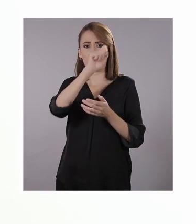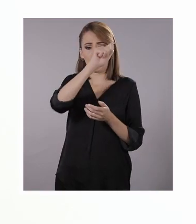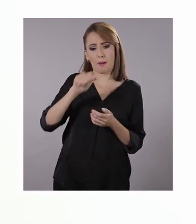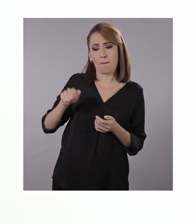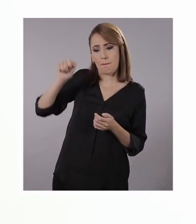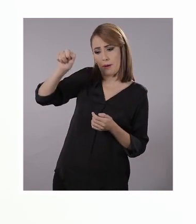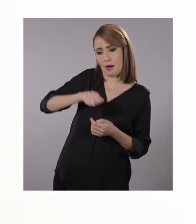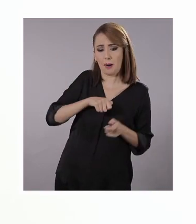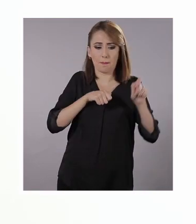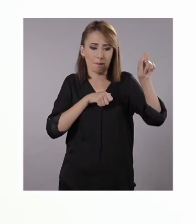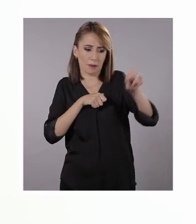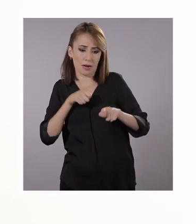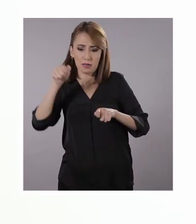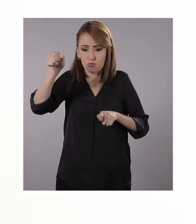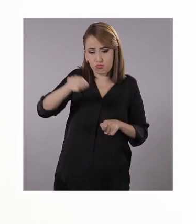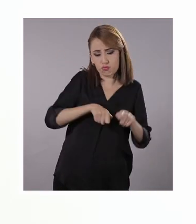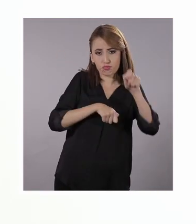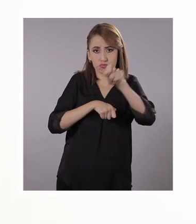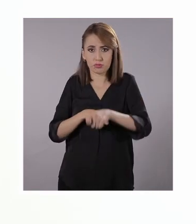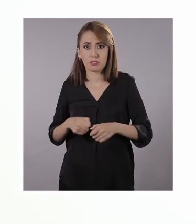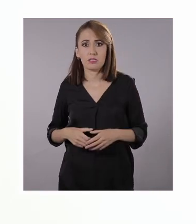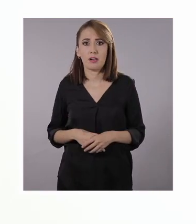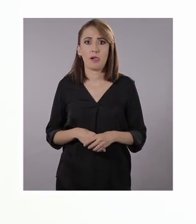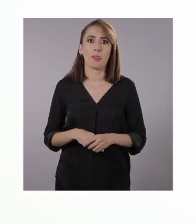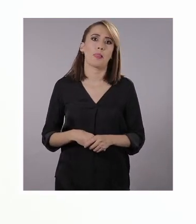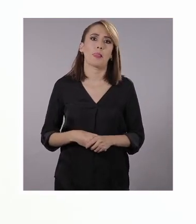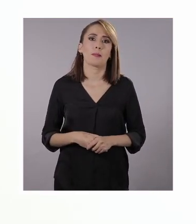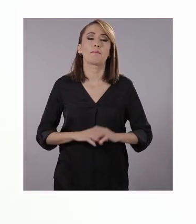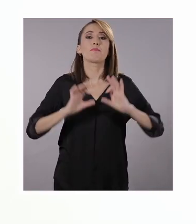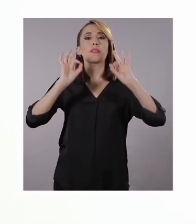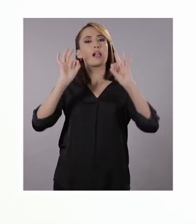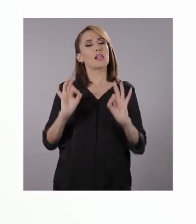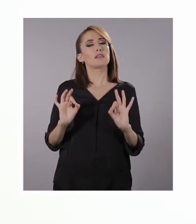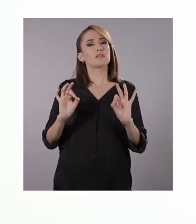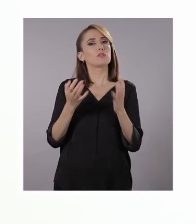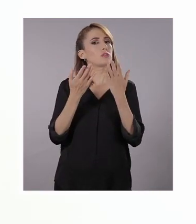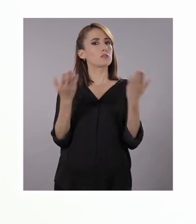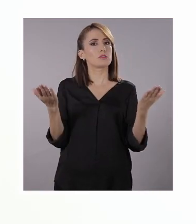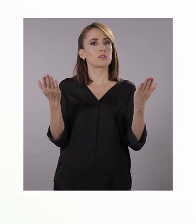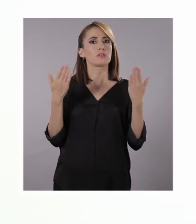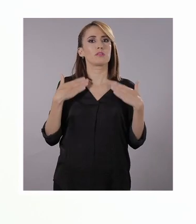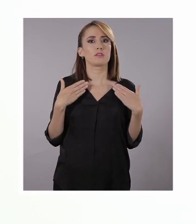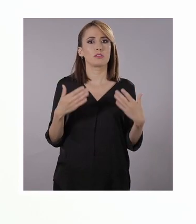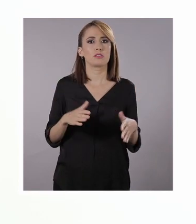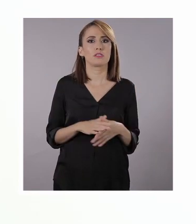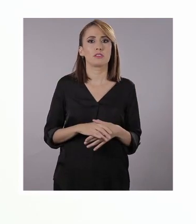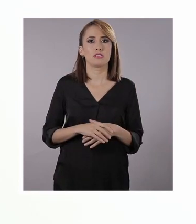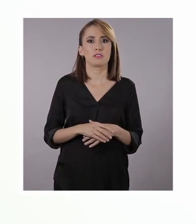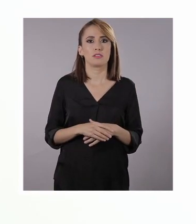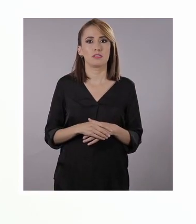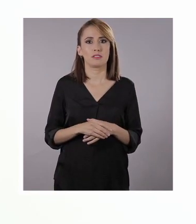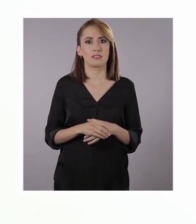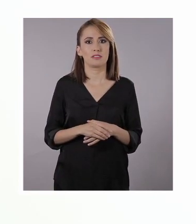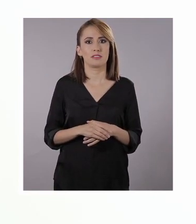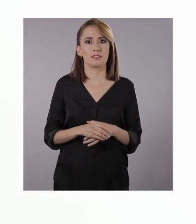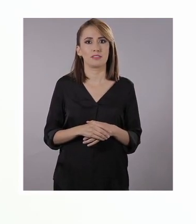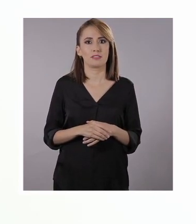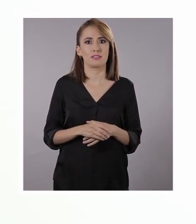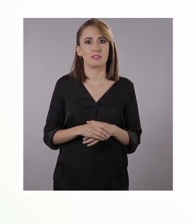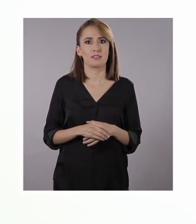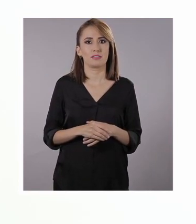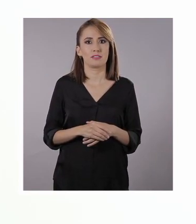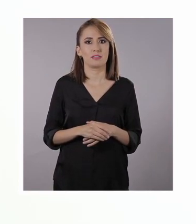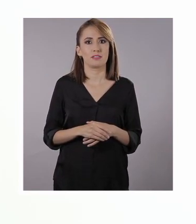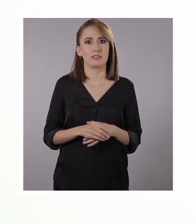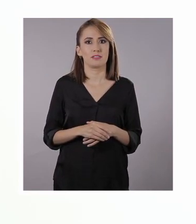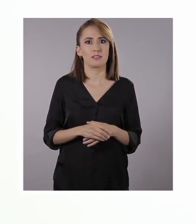unimos las respuestas con las operaciones? Muy bien. ¿Estamos listos? Sí, capitán, estamos